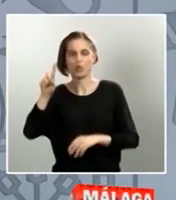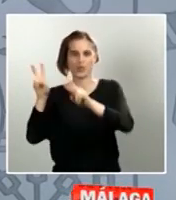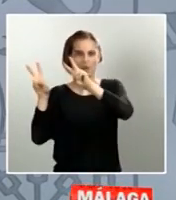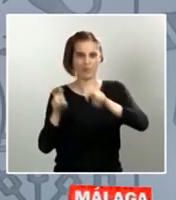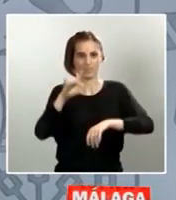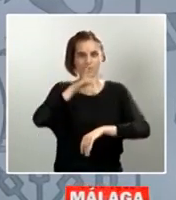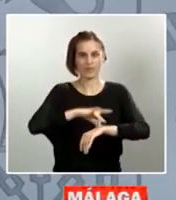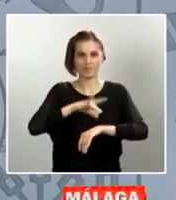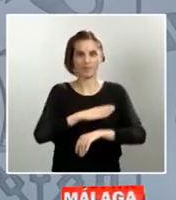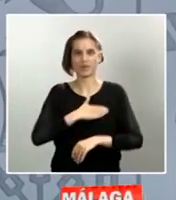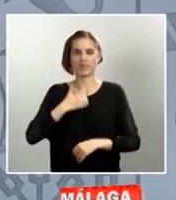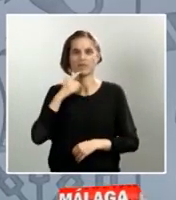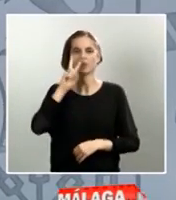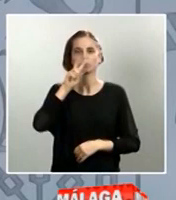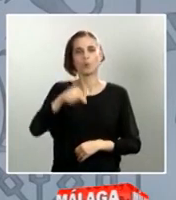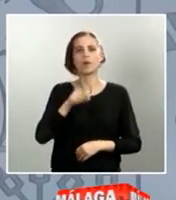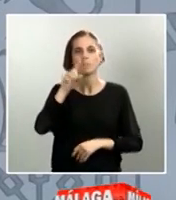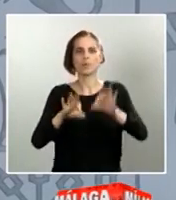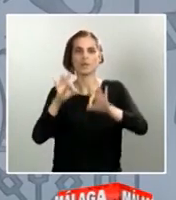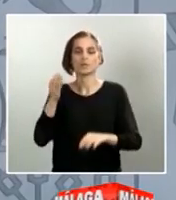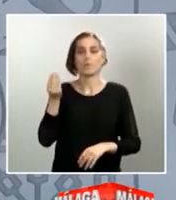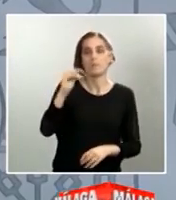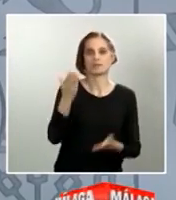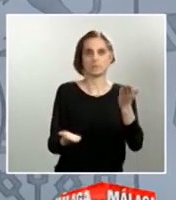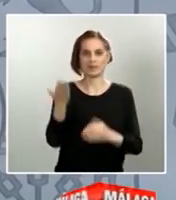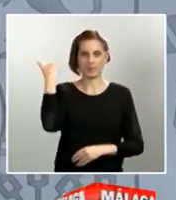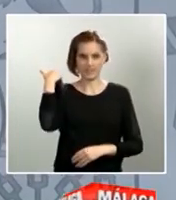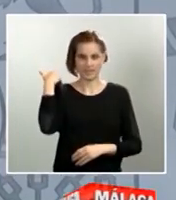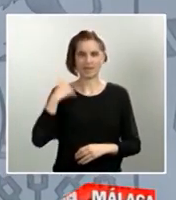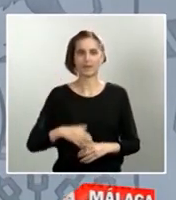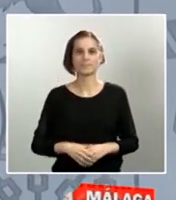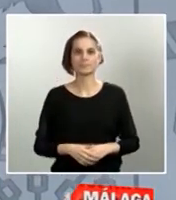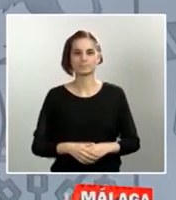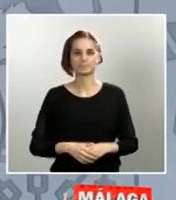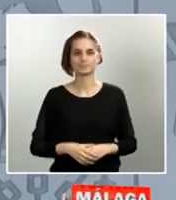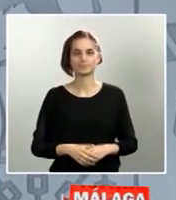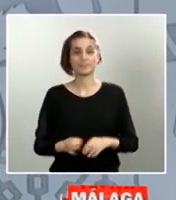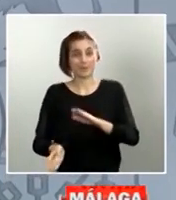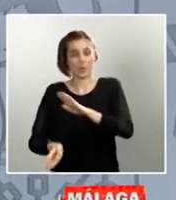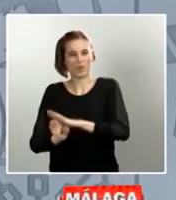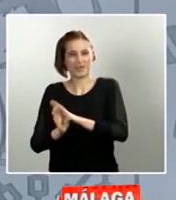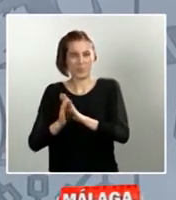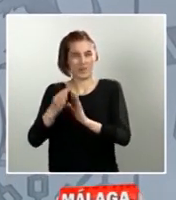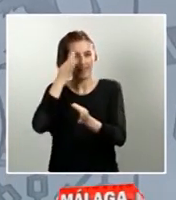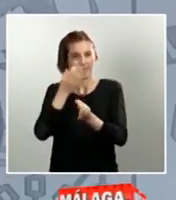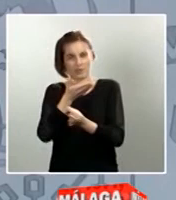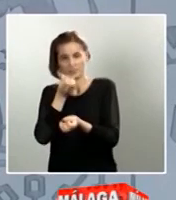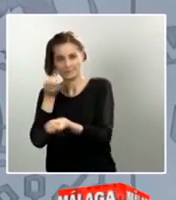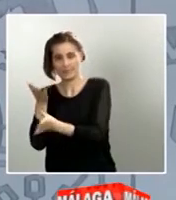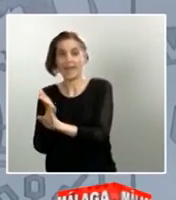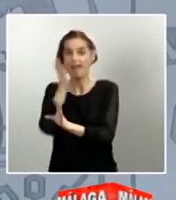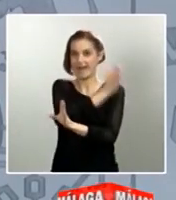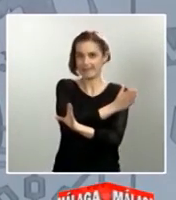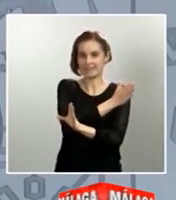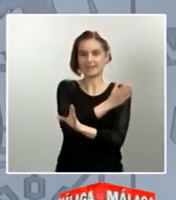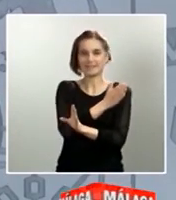% de incremento respecto al día de ayer. Sí que es interesante, antes de continuar con el resto de los datos, pararnos un momento con esta cifra,